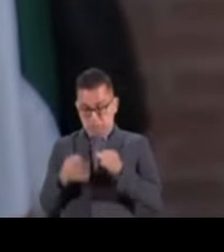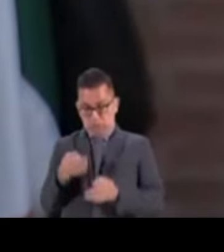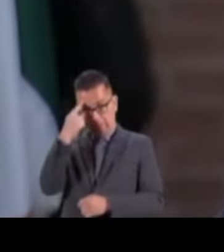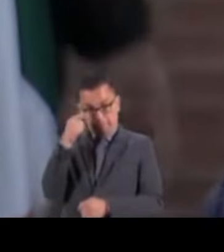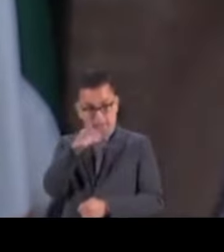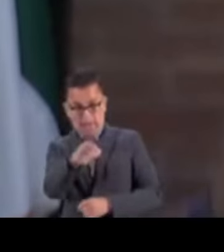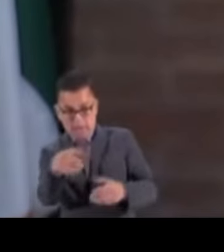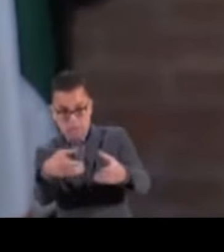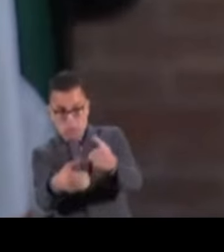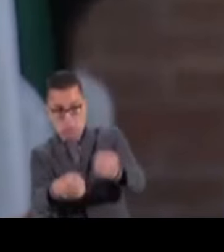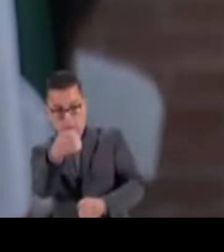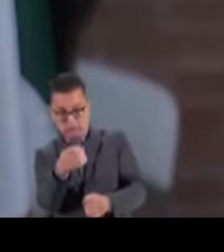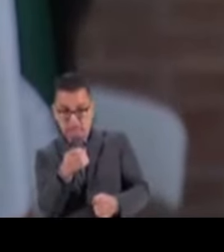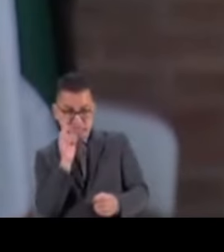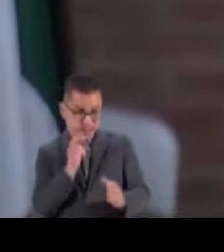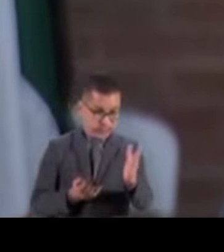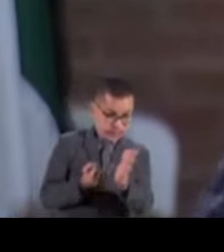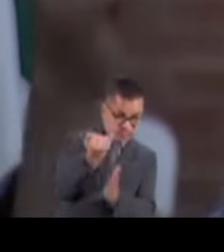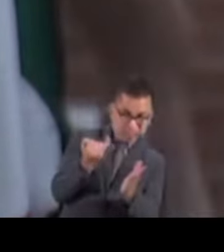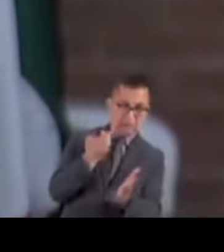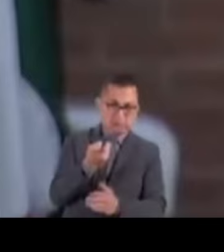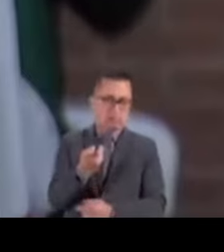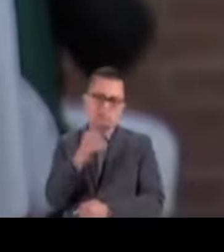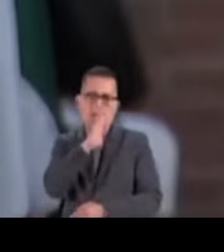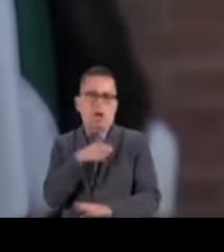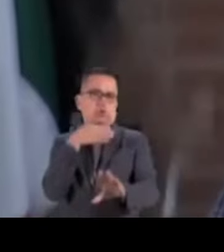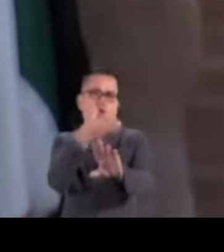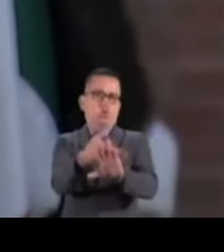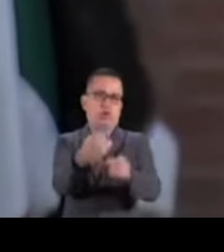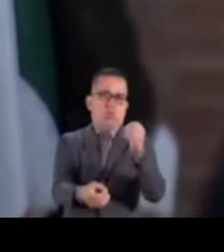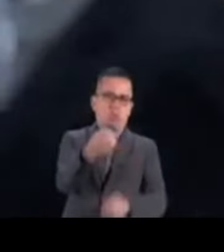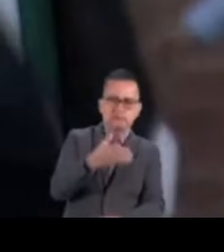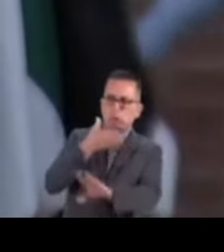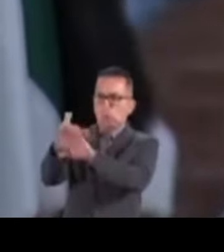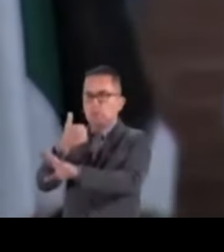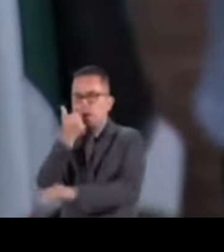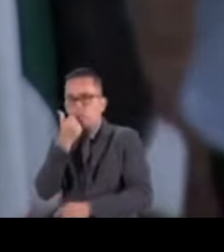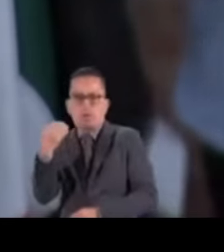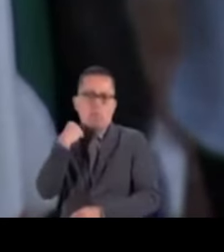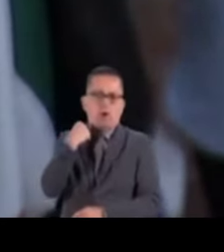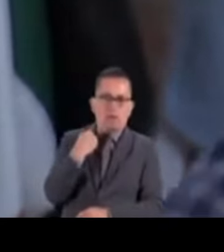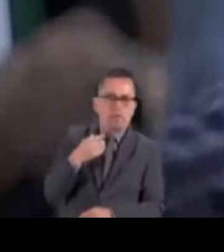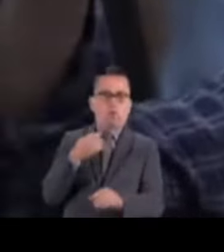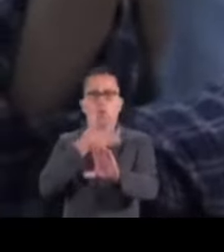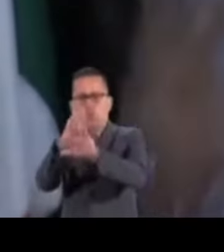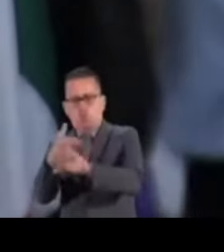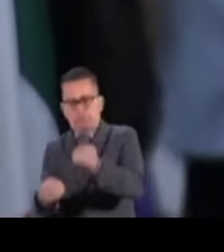la carrera judicial, contra los alumnos que estudian derecho, contra los jueces, contra los magistrados. Esto